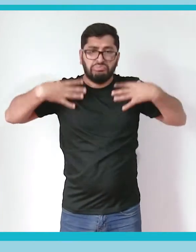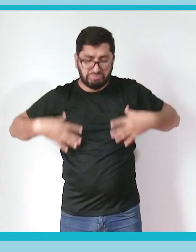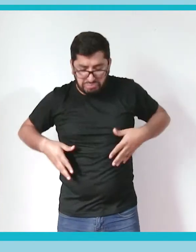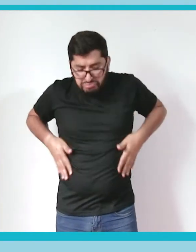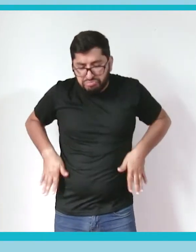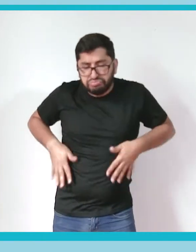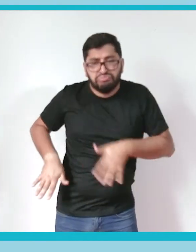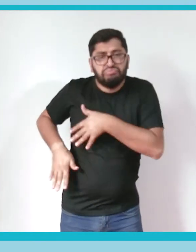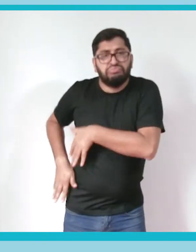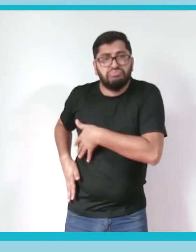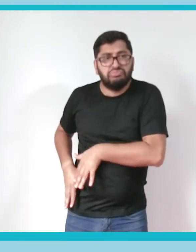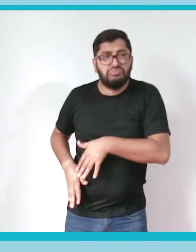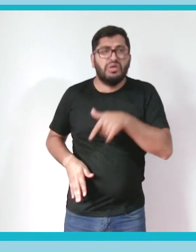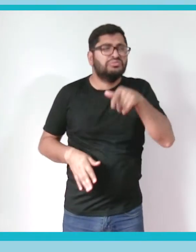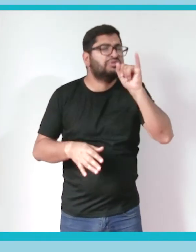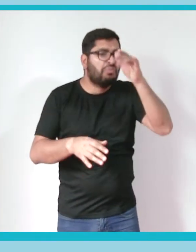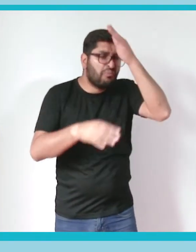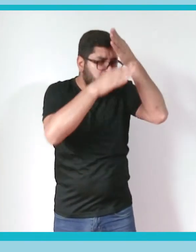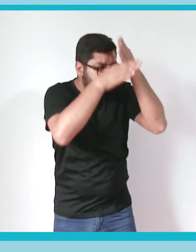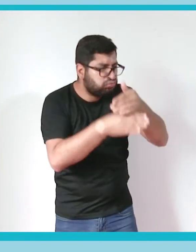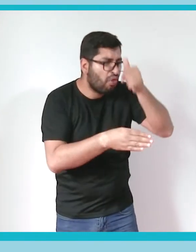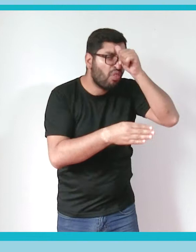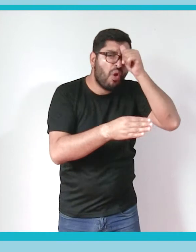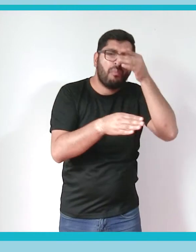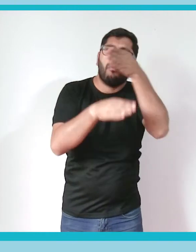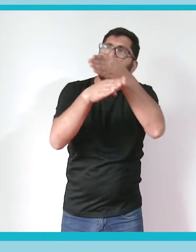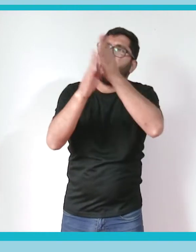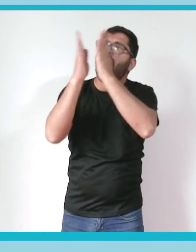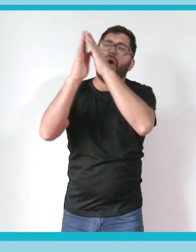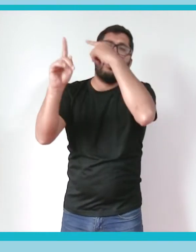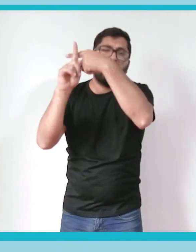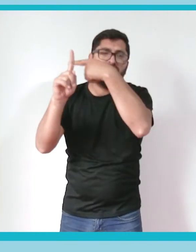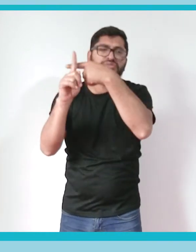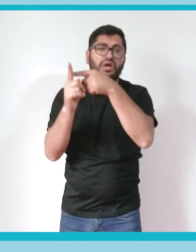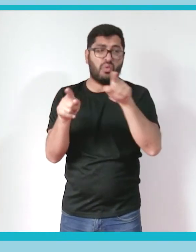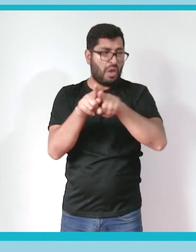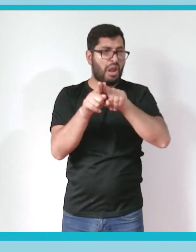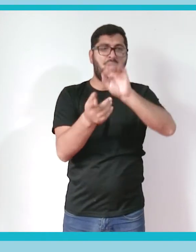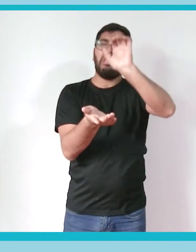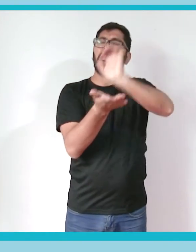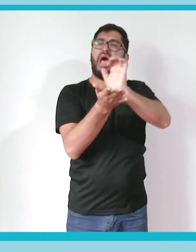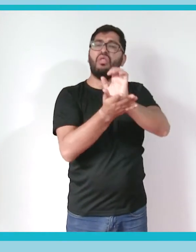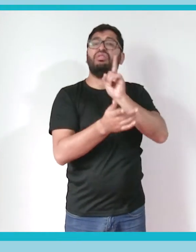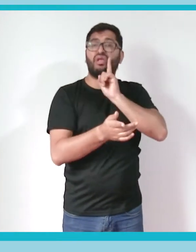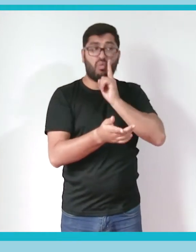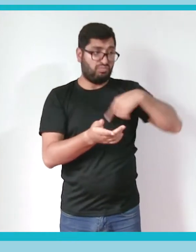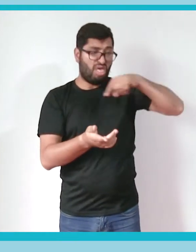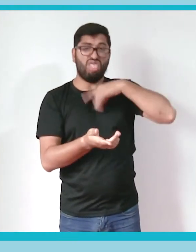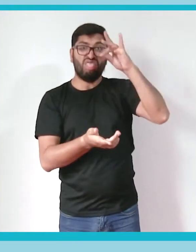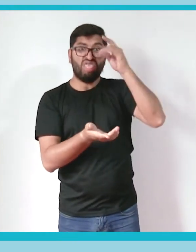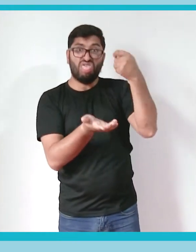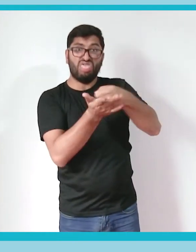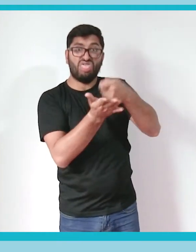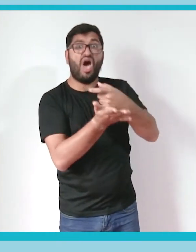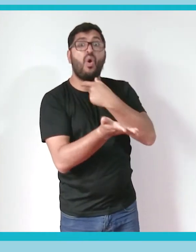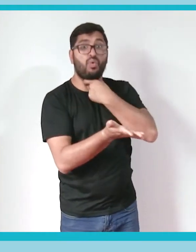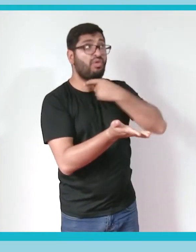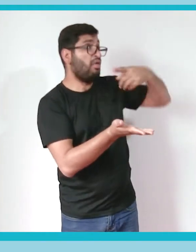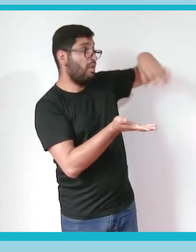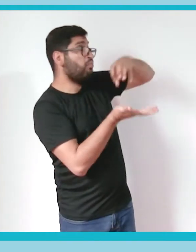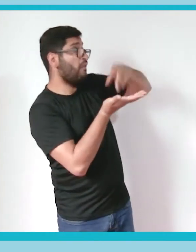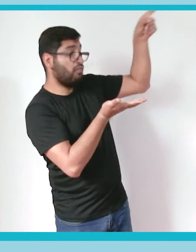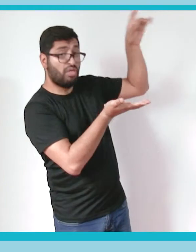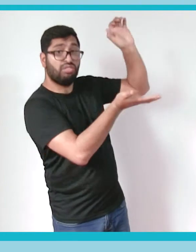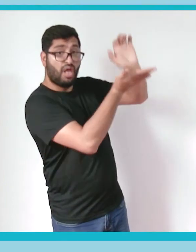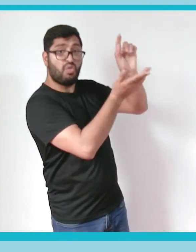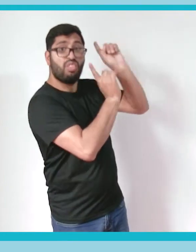puso buzo, vestido y nos llevaba los domingos a misa. Los estados tienen mucha deuda con nosotros, los